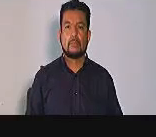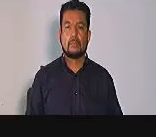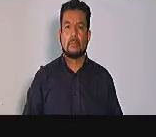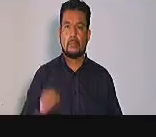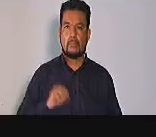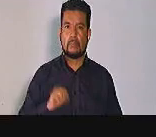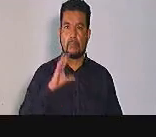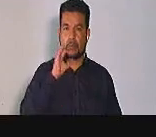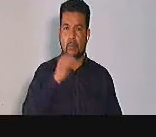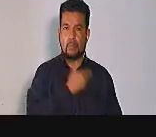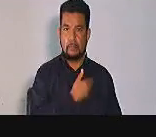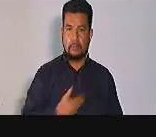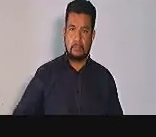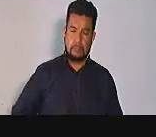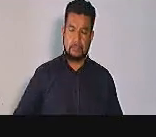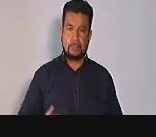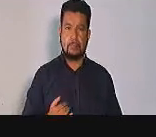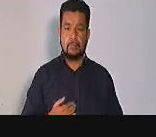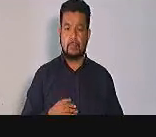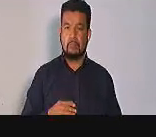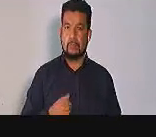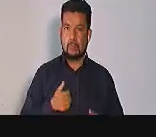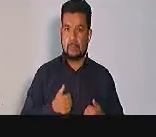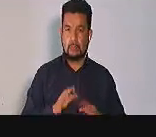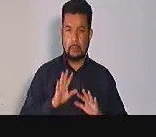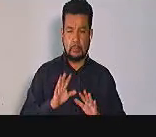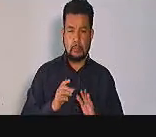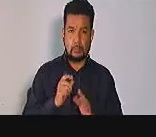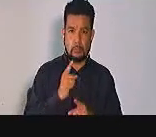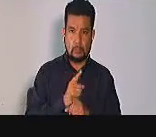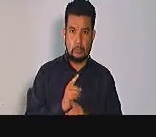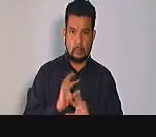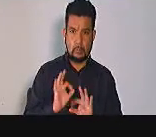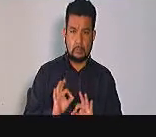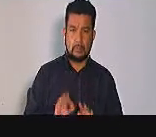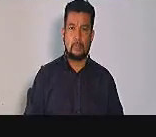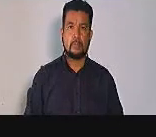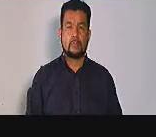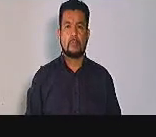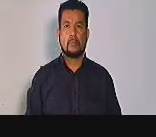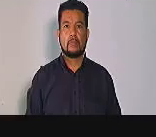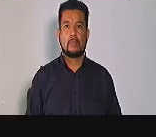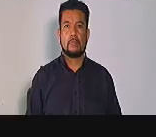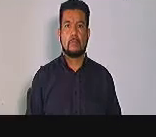Sí, señor presidente, es lo siguiente, excuse un instante, ya procedo.